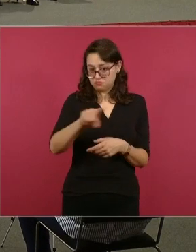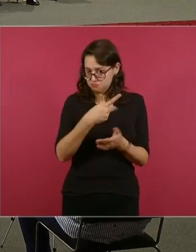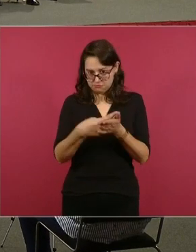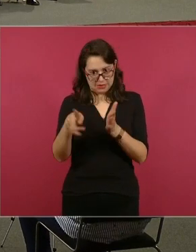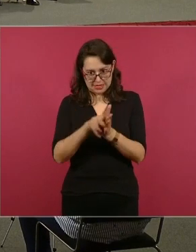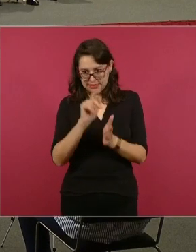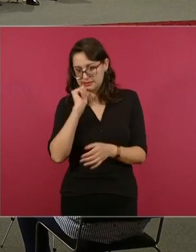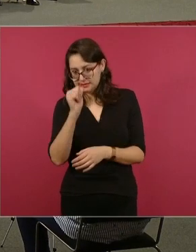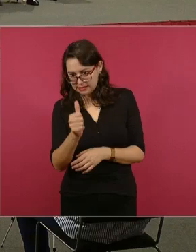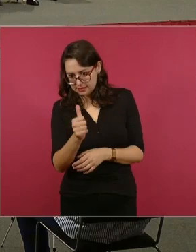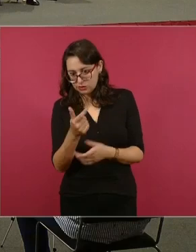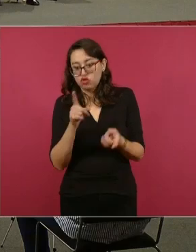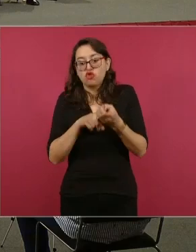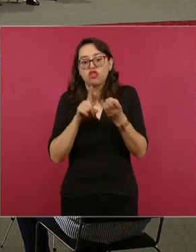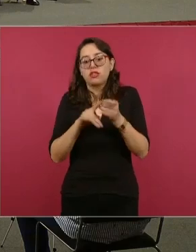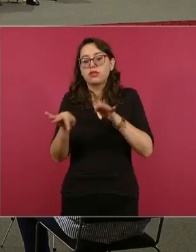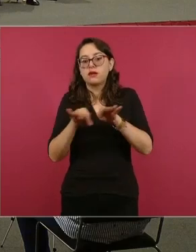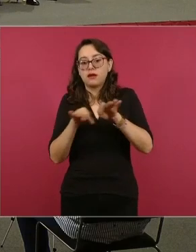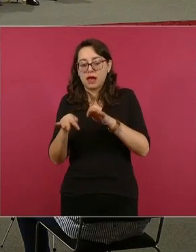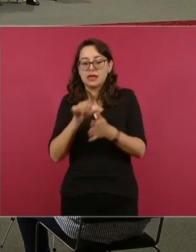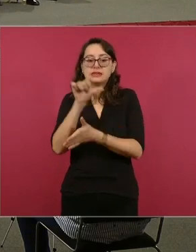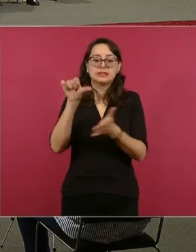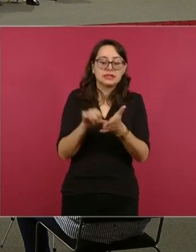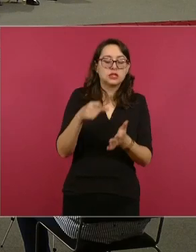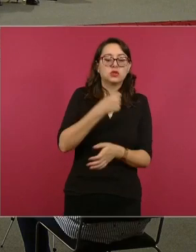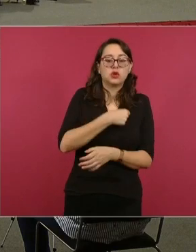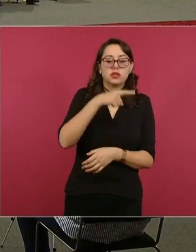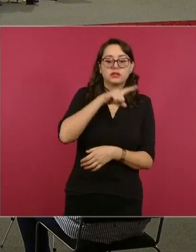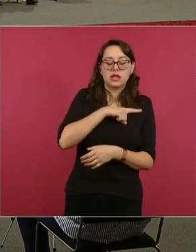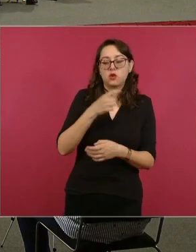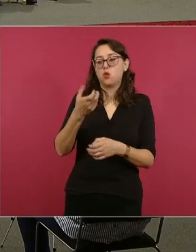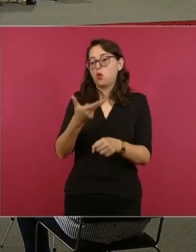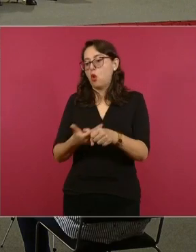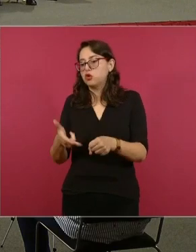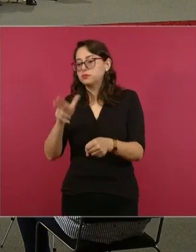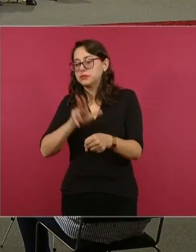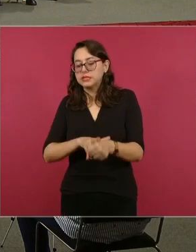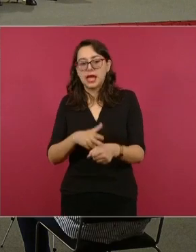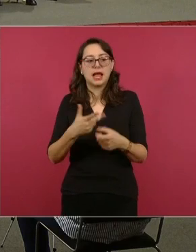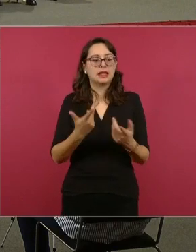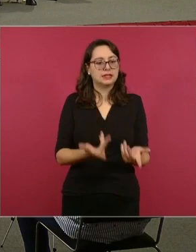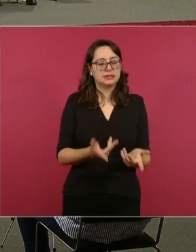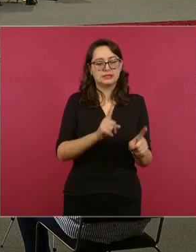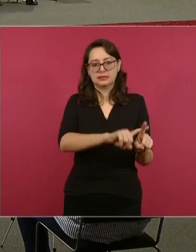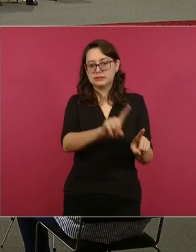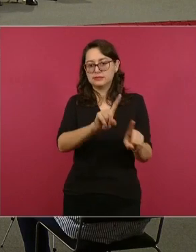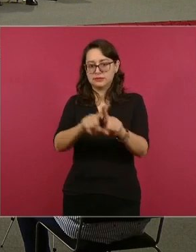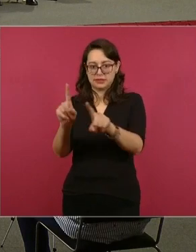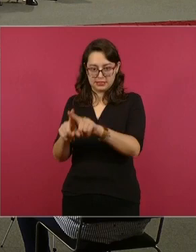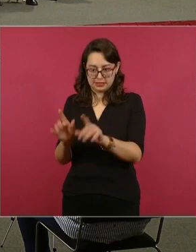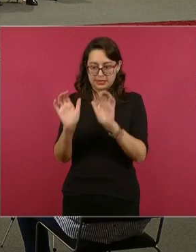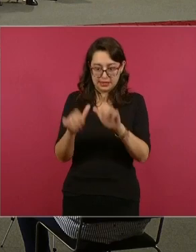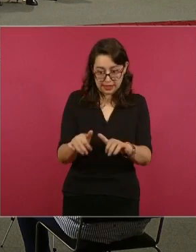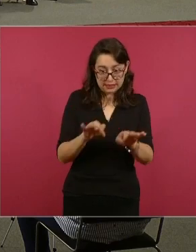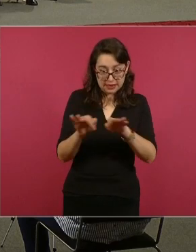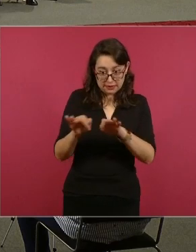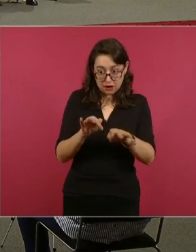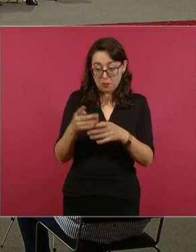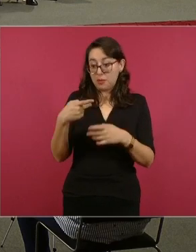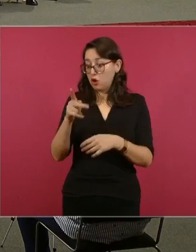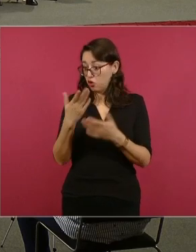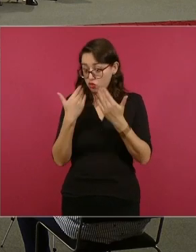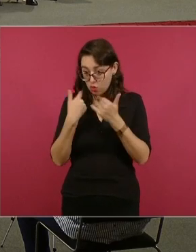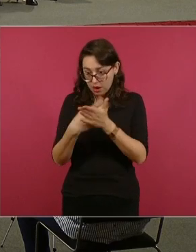salud. La parte de salud pública corresponde a los estados y también están haciendo un esfuerzo en ese sentido. En tercer